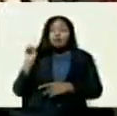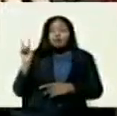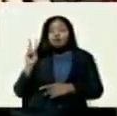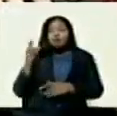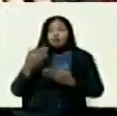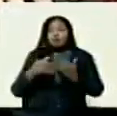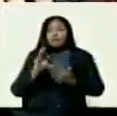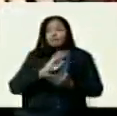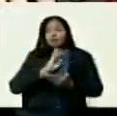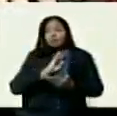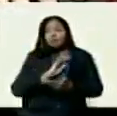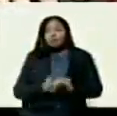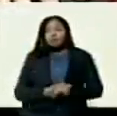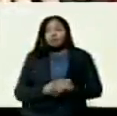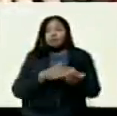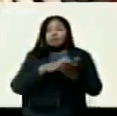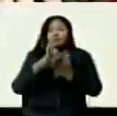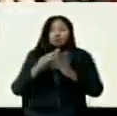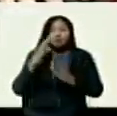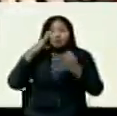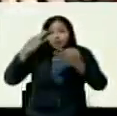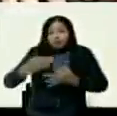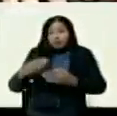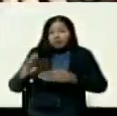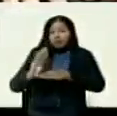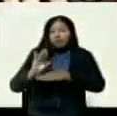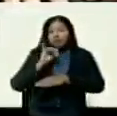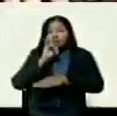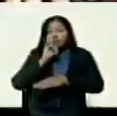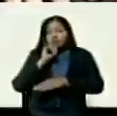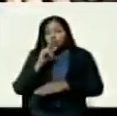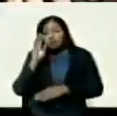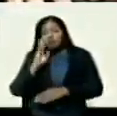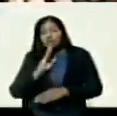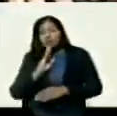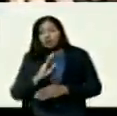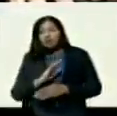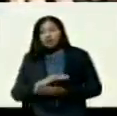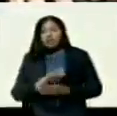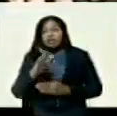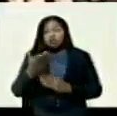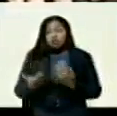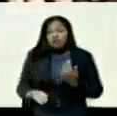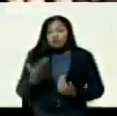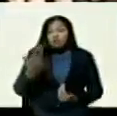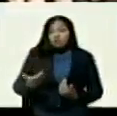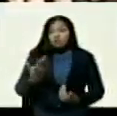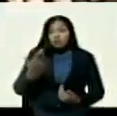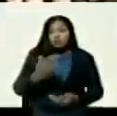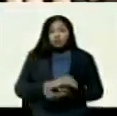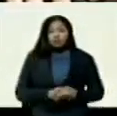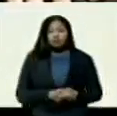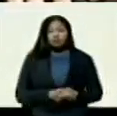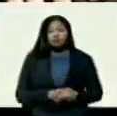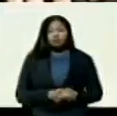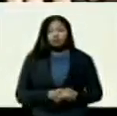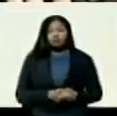personal garantizó la seguridad de la información del banco. Y esto es fundamental. Esto es fundamental